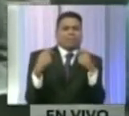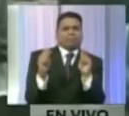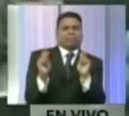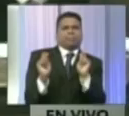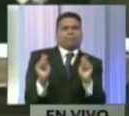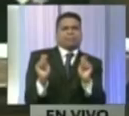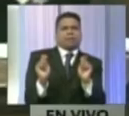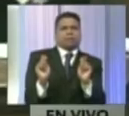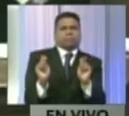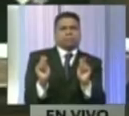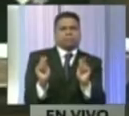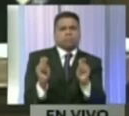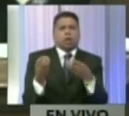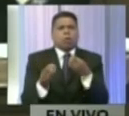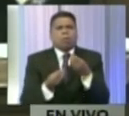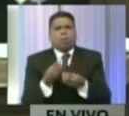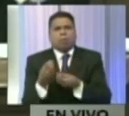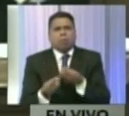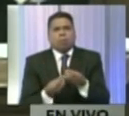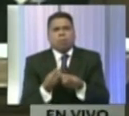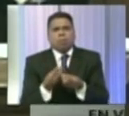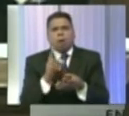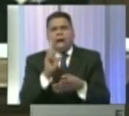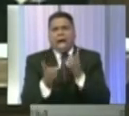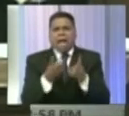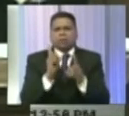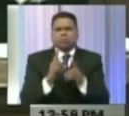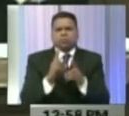de inducir algún elemento.